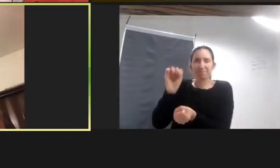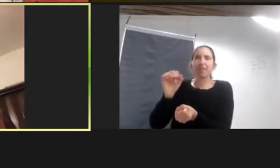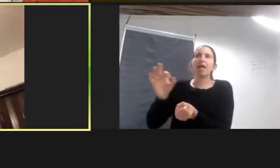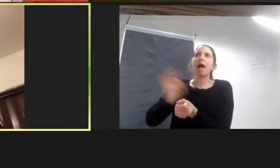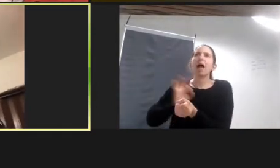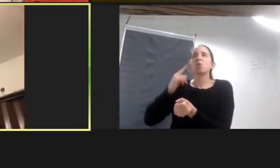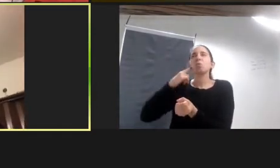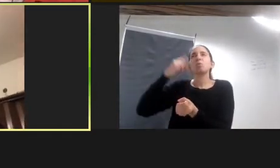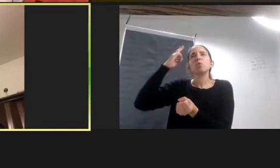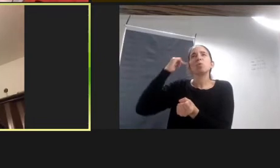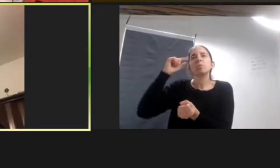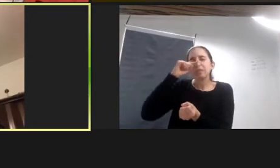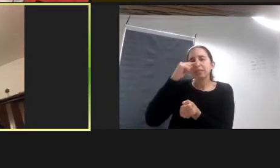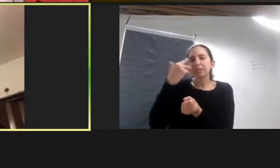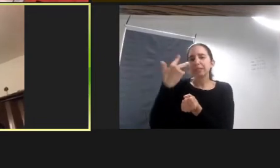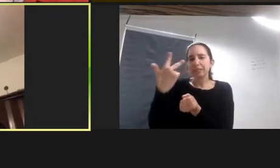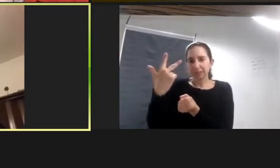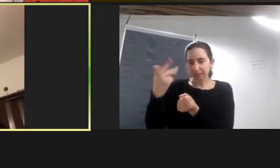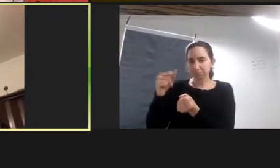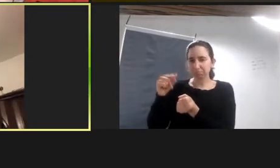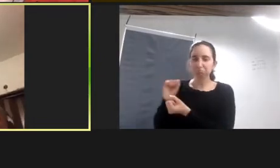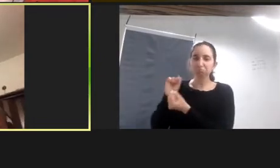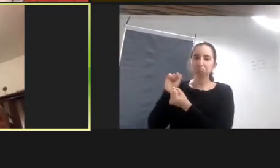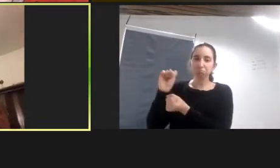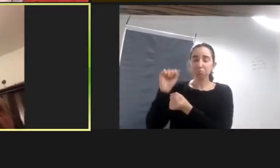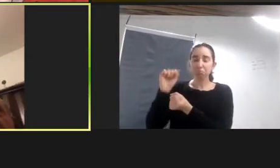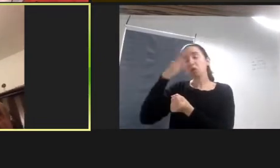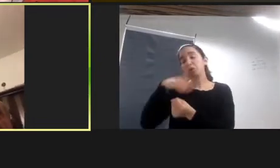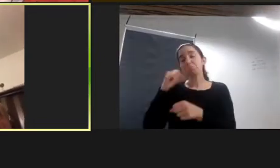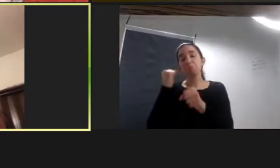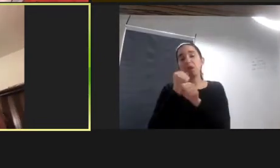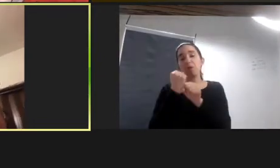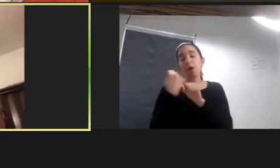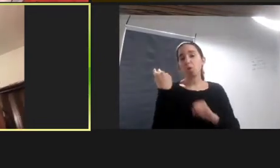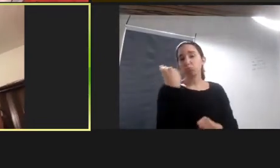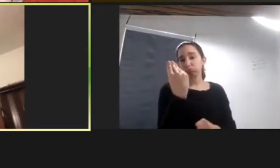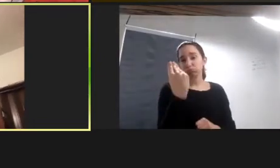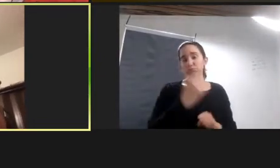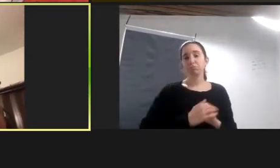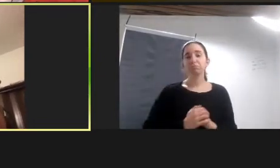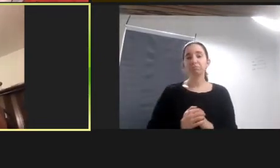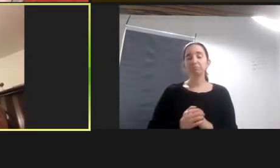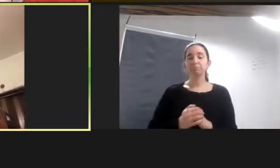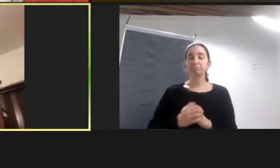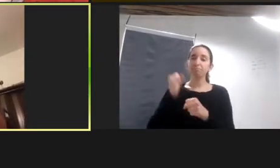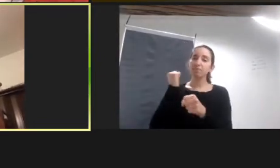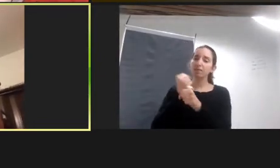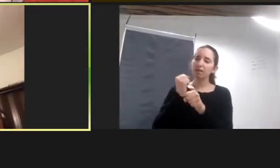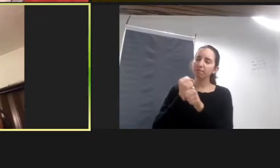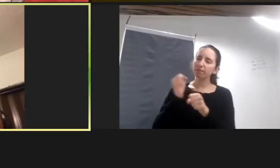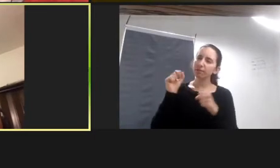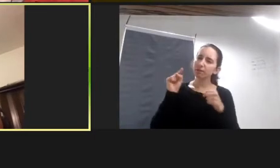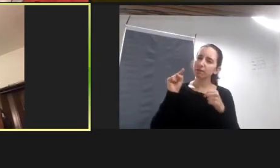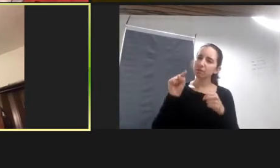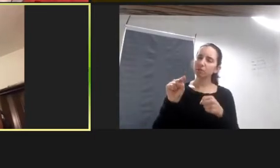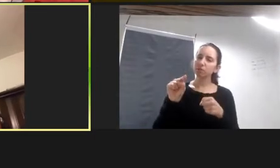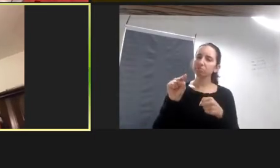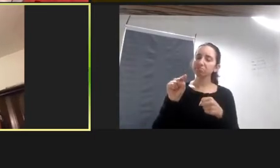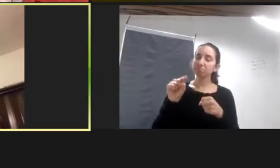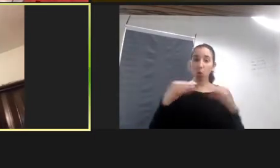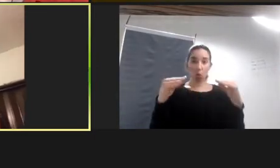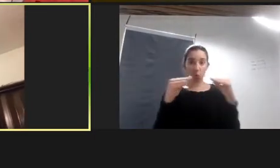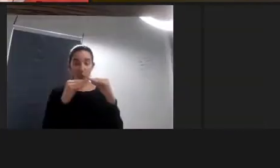año 73, al poco tiempo yo entré en un trabajo donde tuve